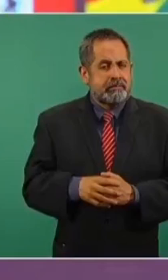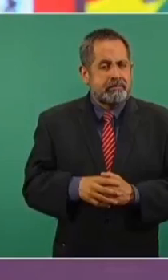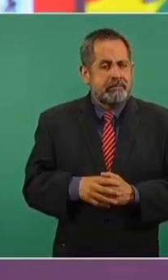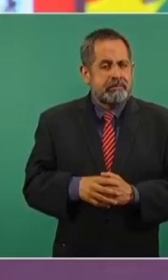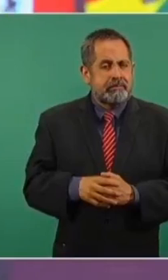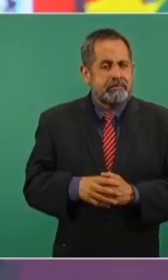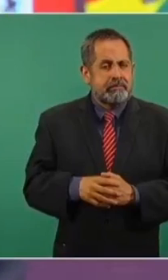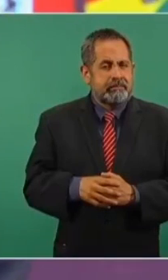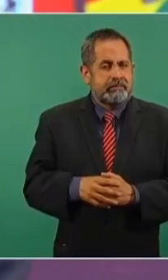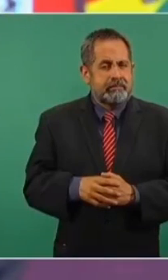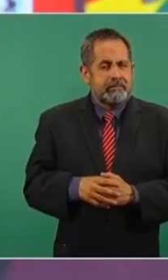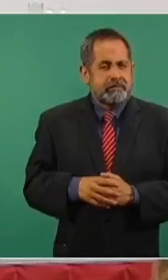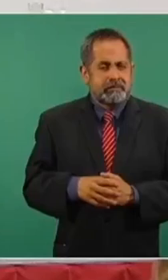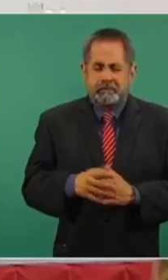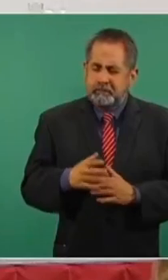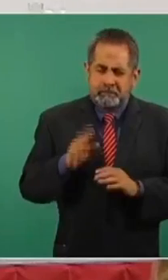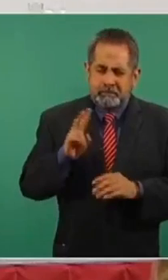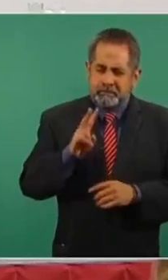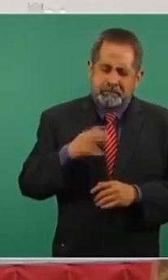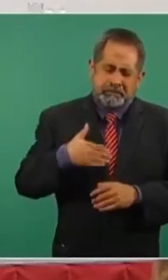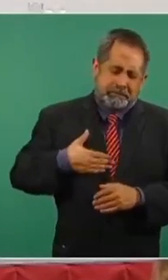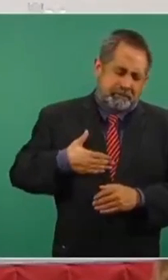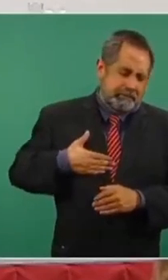un milagro,